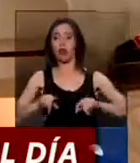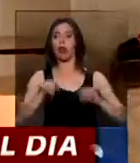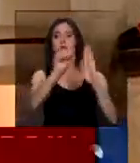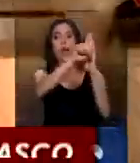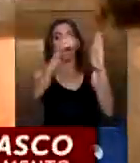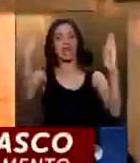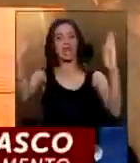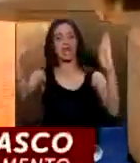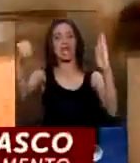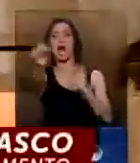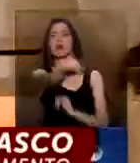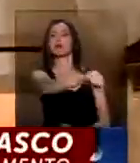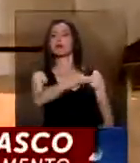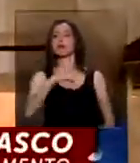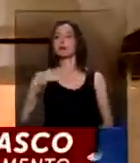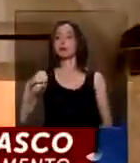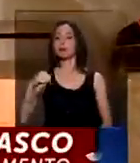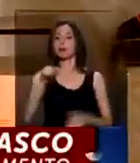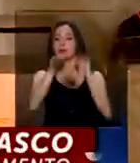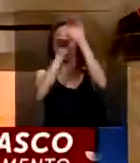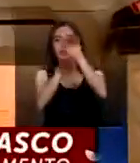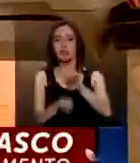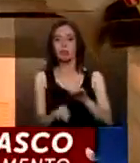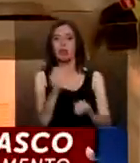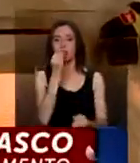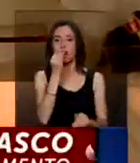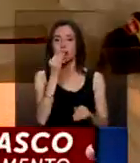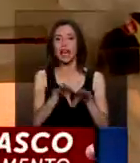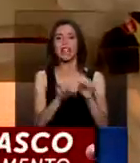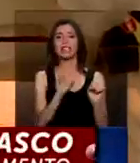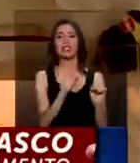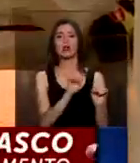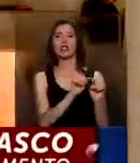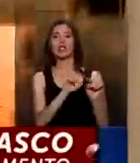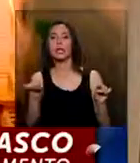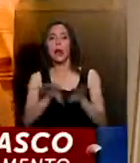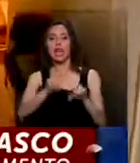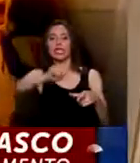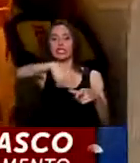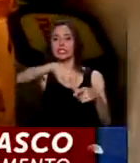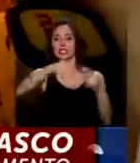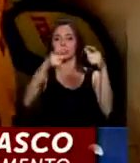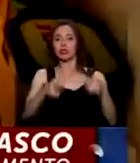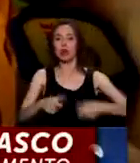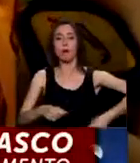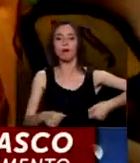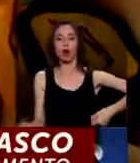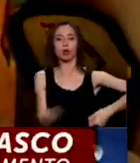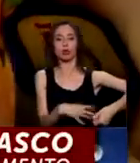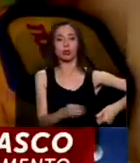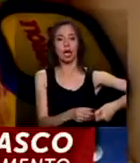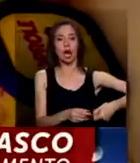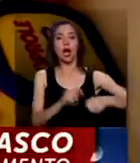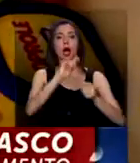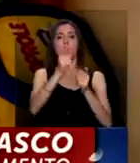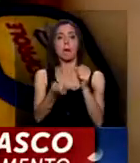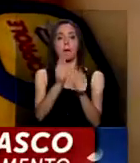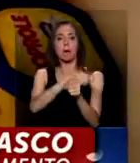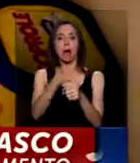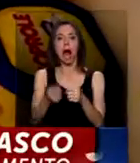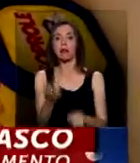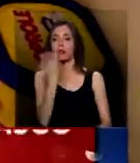refrigerador, todo lo que tenía de comida preparado para la semana, digamos, lo llevaron en bolsa y se lo llevaron. Plátanos que tenía,